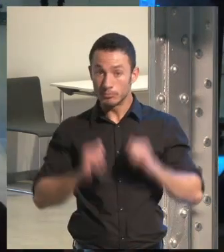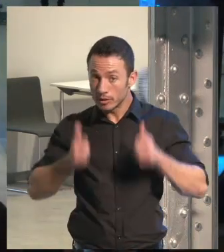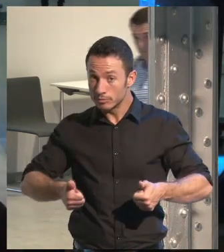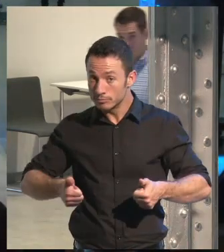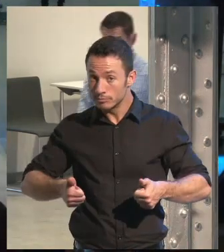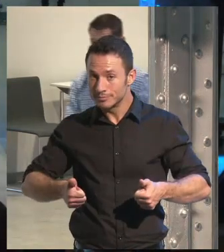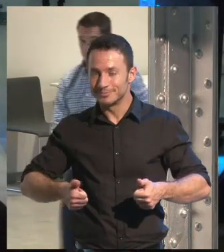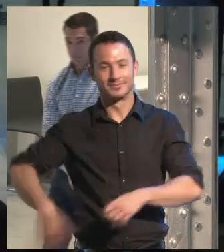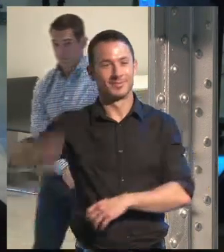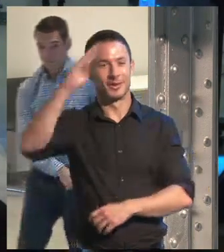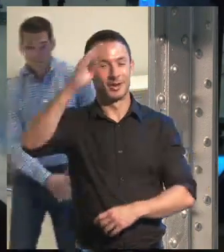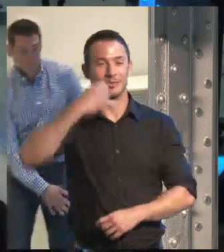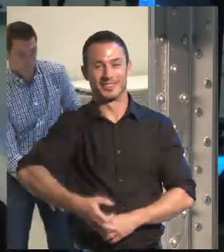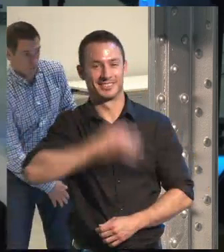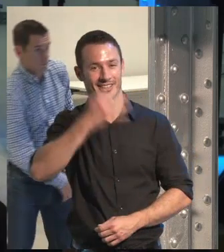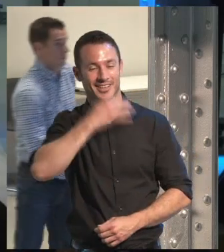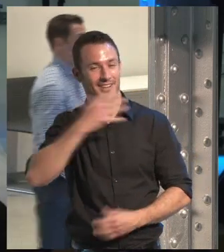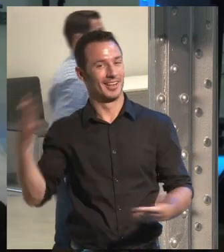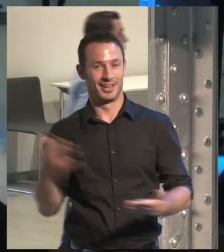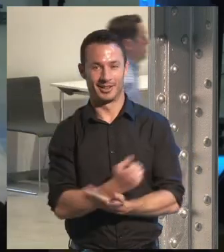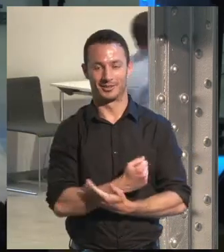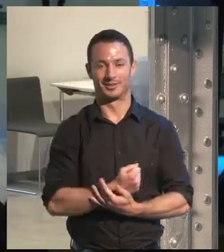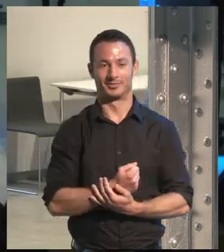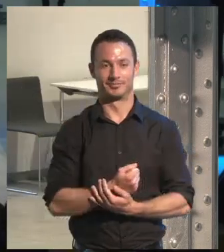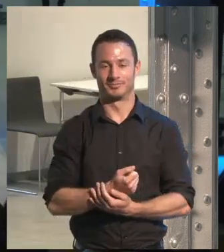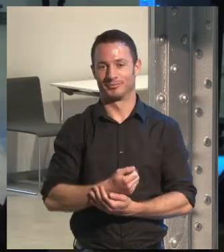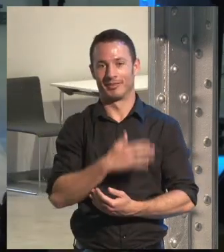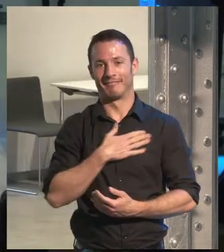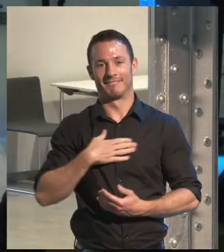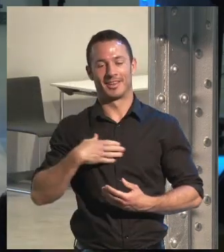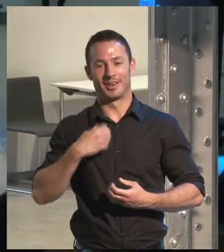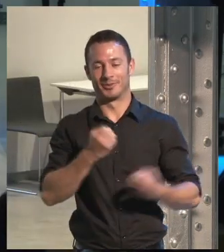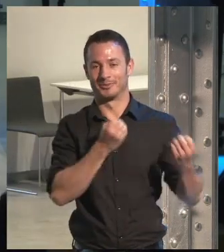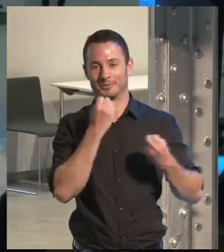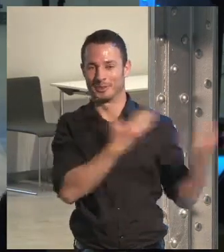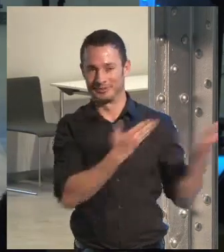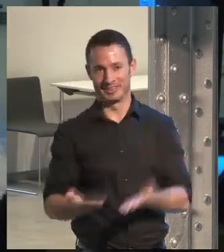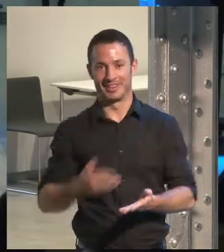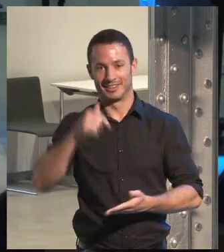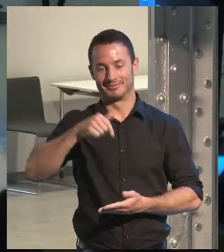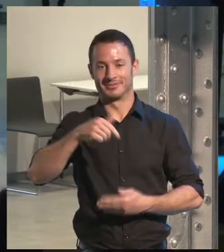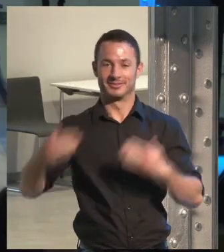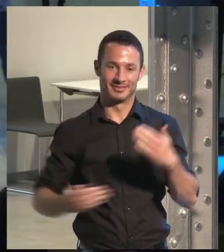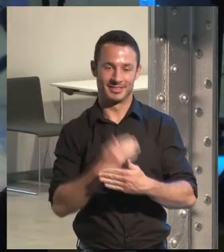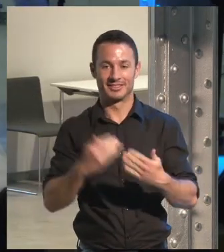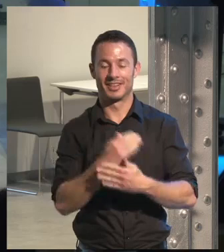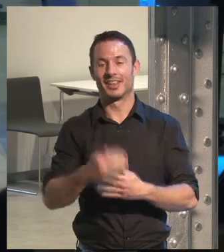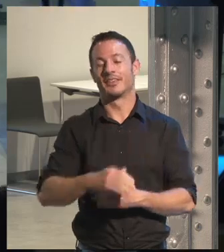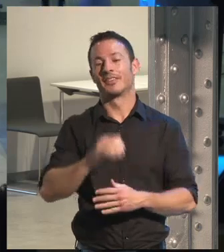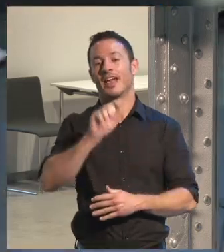¿Empezamos? Hola, muy buenas tardes a todos. Quiero daros la bienvenida a esta nueva edición de The